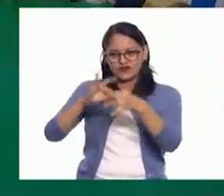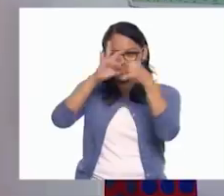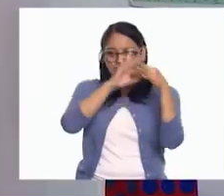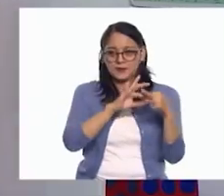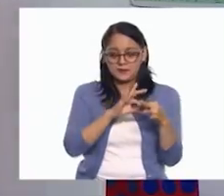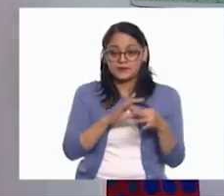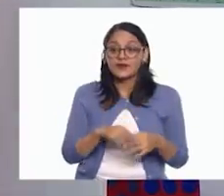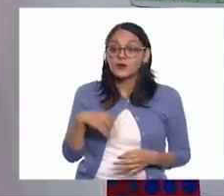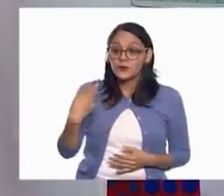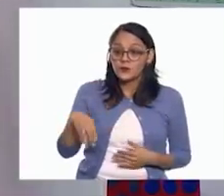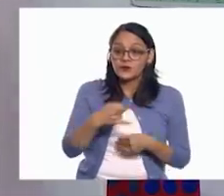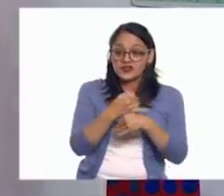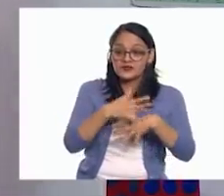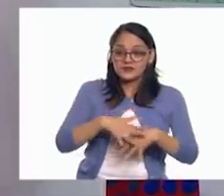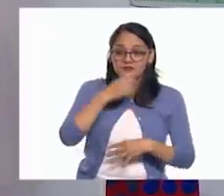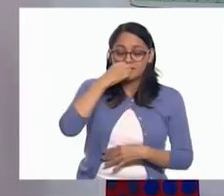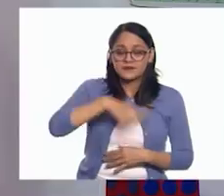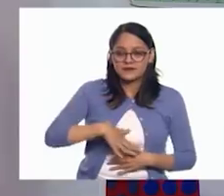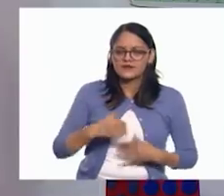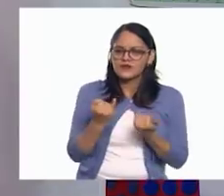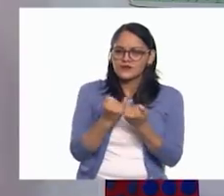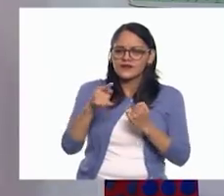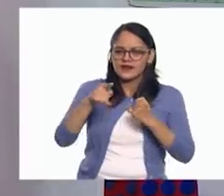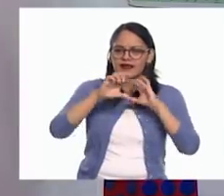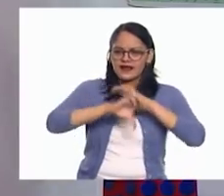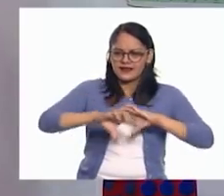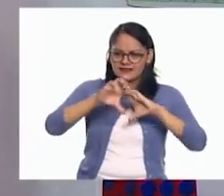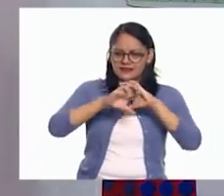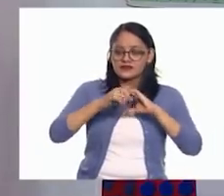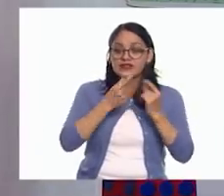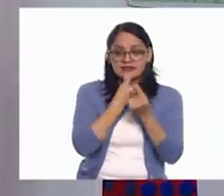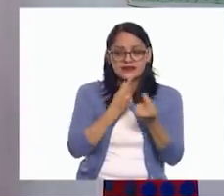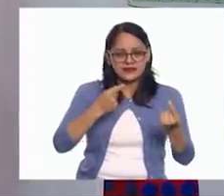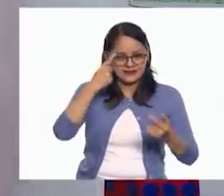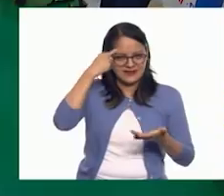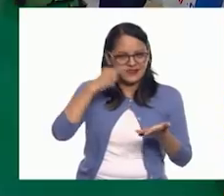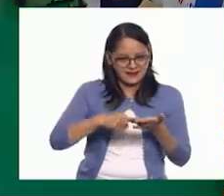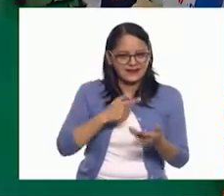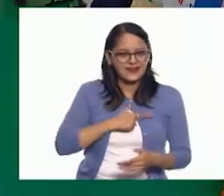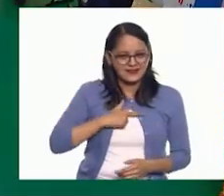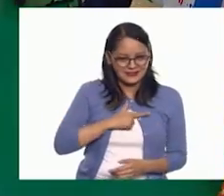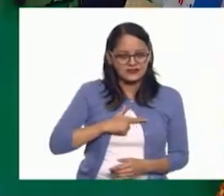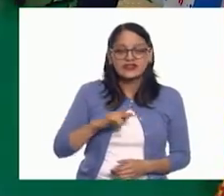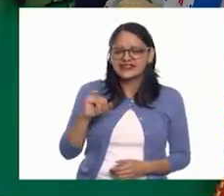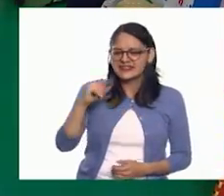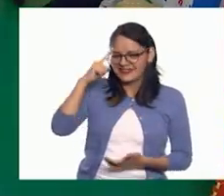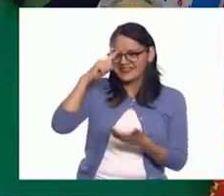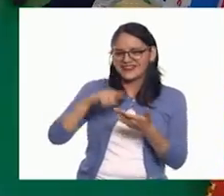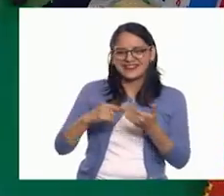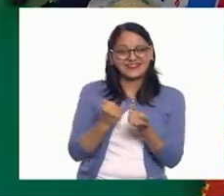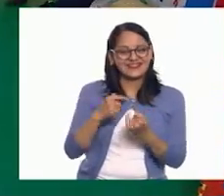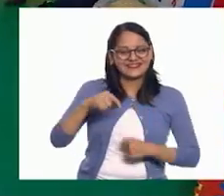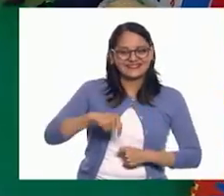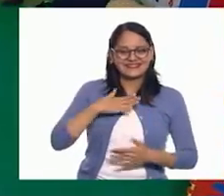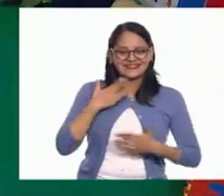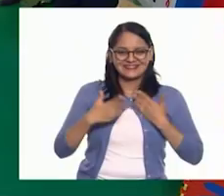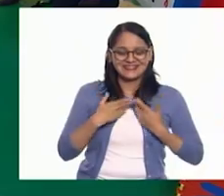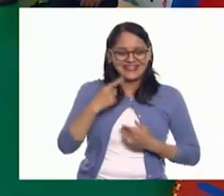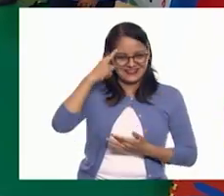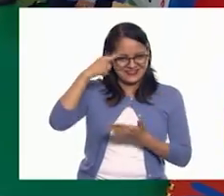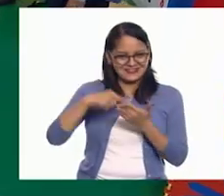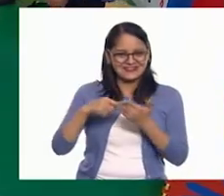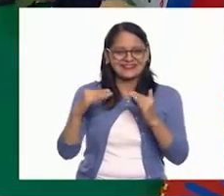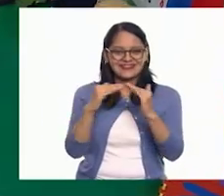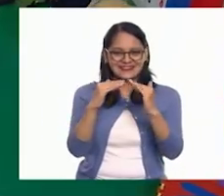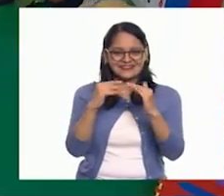genial esta información y estas canciones que de seguro les gustaron a las niñas y niños, ¿verdad, Eric? Estoy seguro, si yo me la estoy pasando muy bien, imagínate a ellos